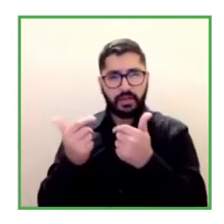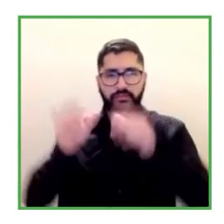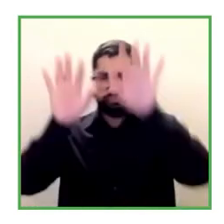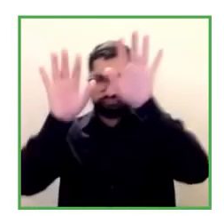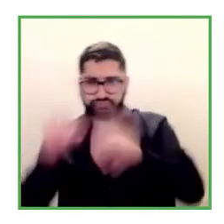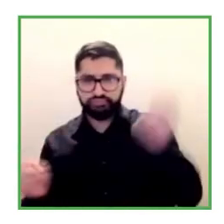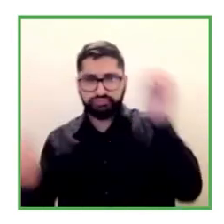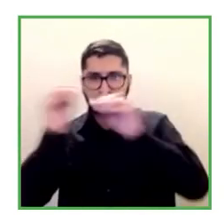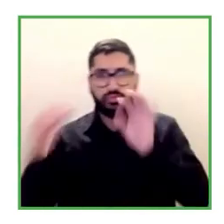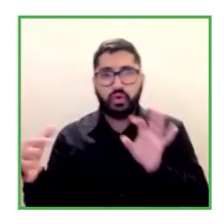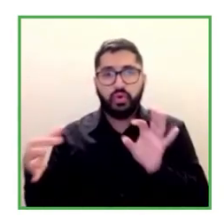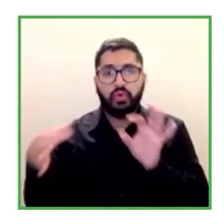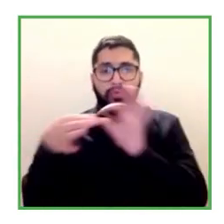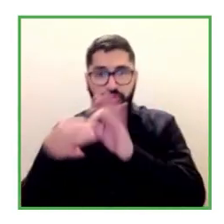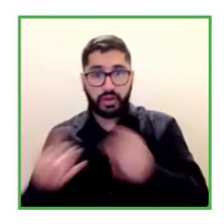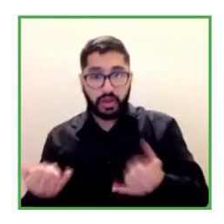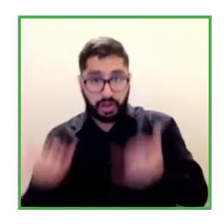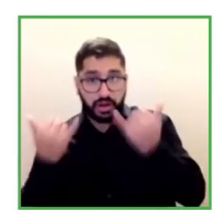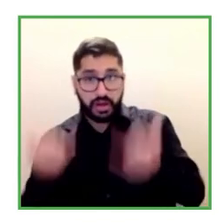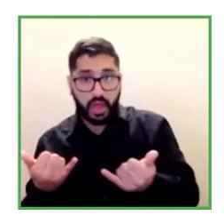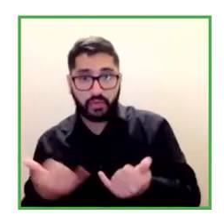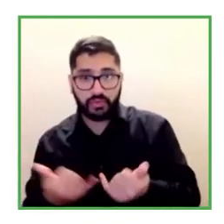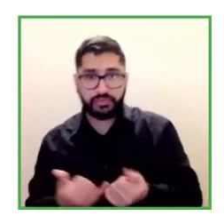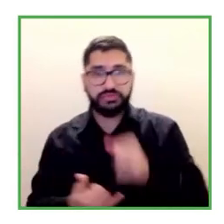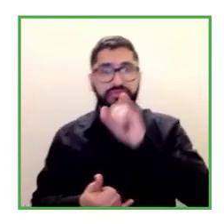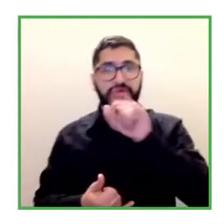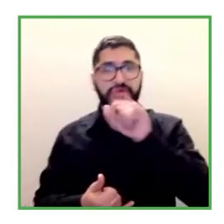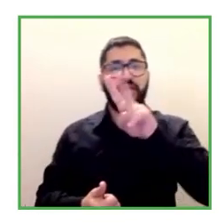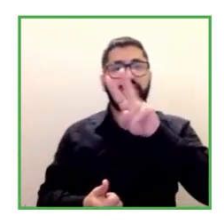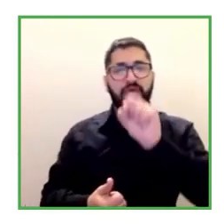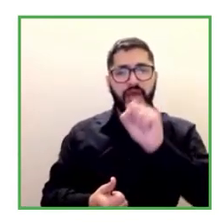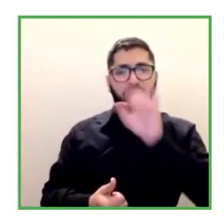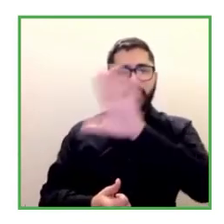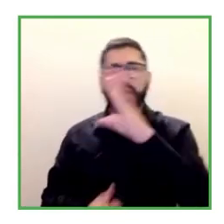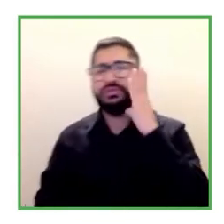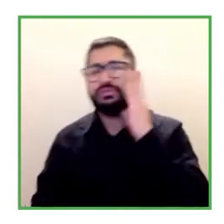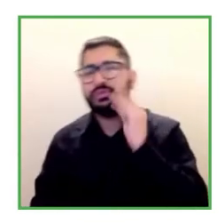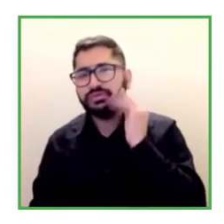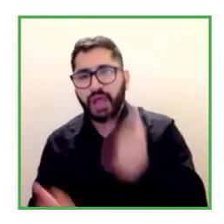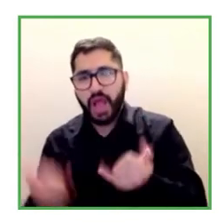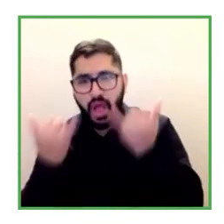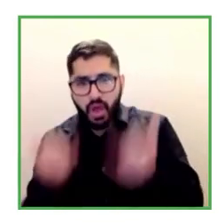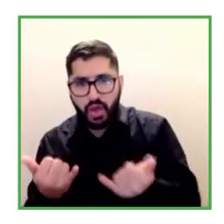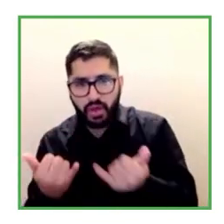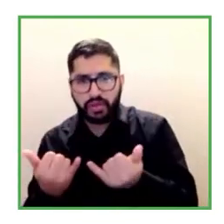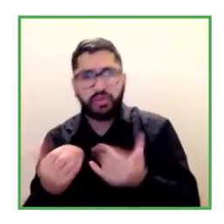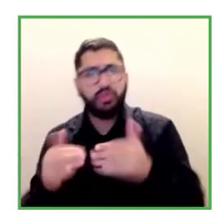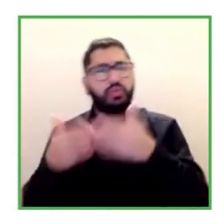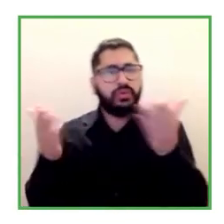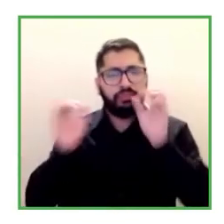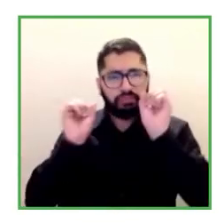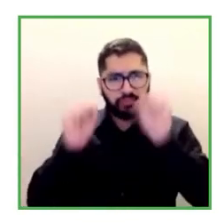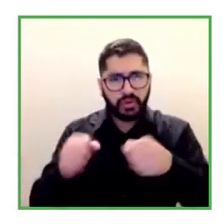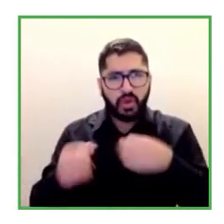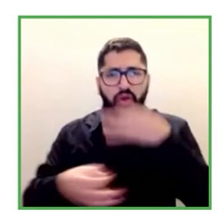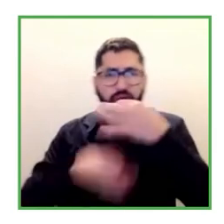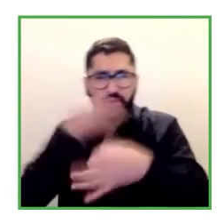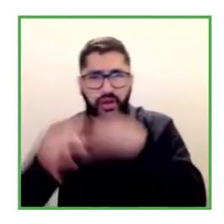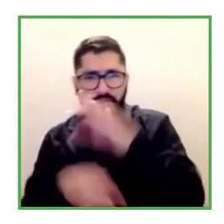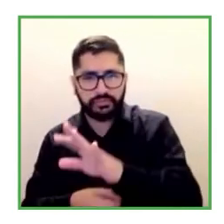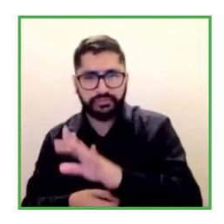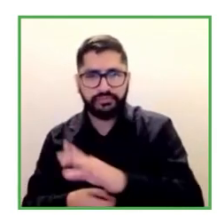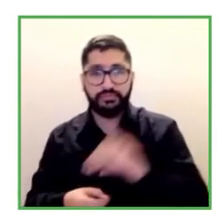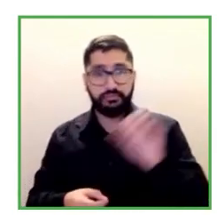Y Silvia, desde la experiencia de ustedes, ¿qué nos puedes compartir? Pues lo primero es que comparto totalmente lo que